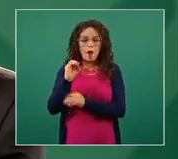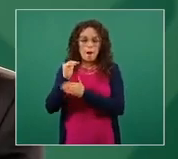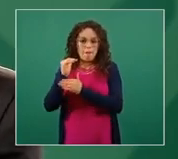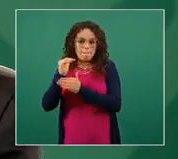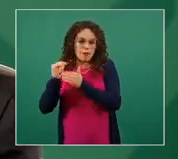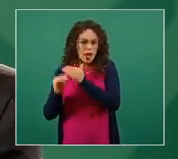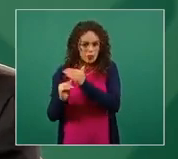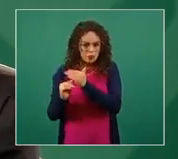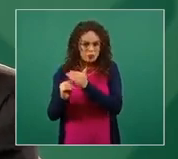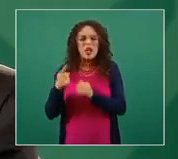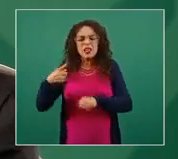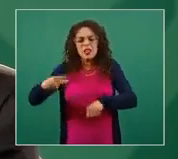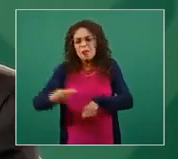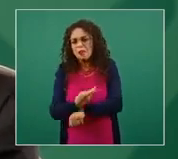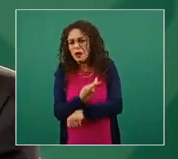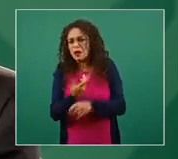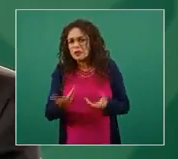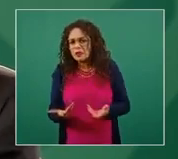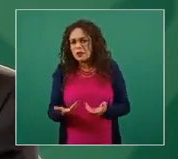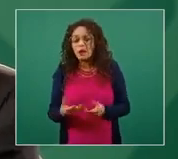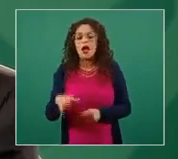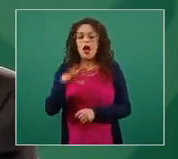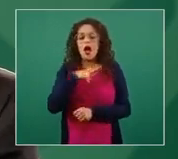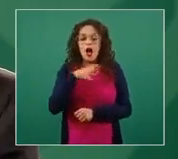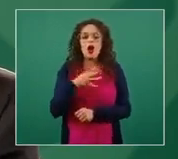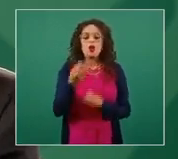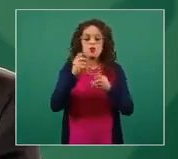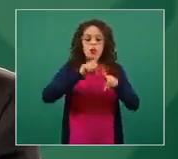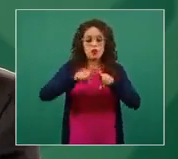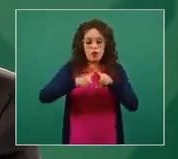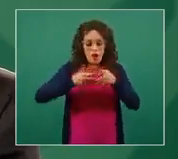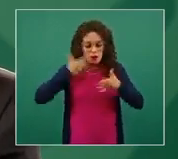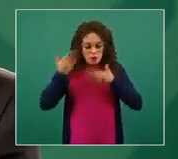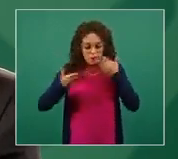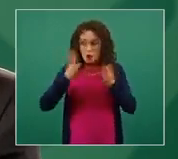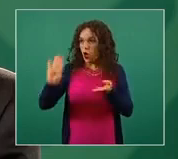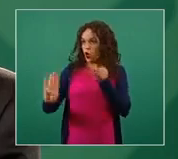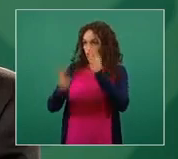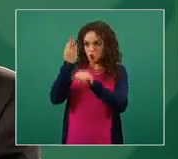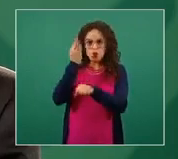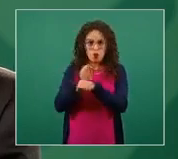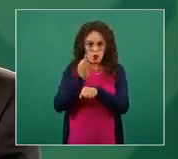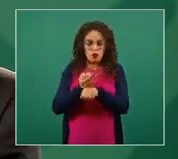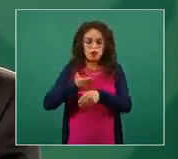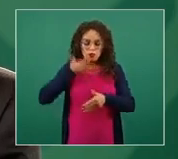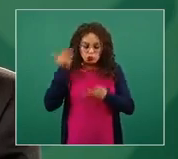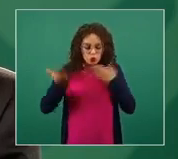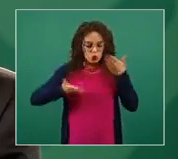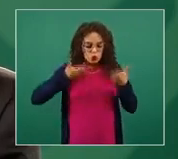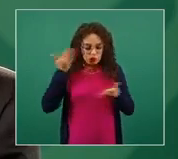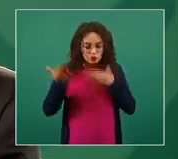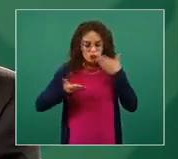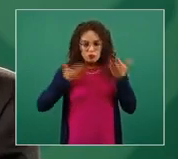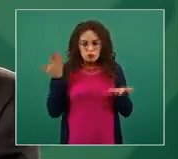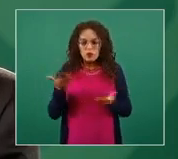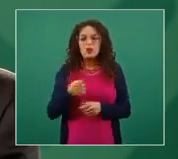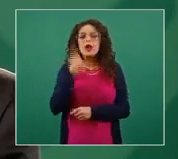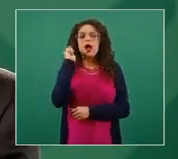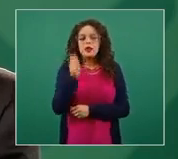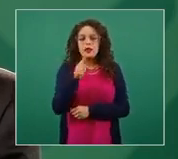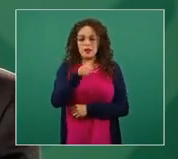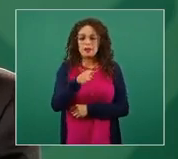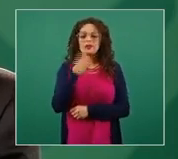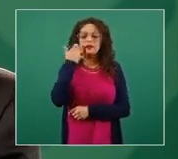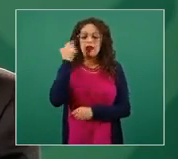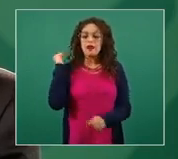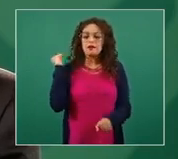altas? Hay varios estudios que en este momento están en curso en el mundo que están tratando de identificar